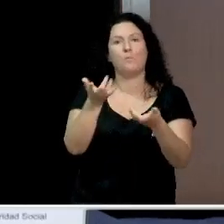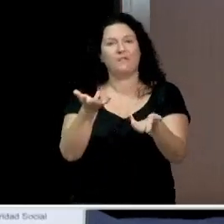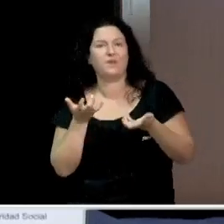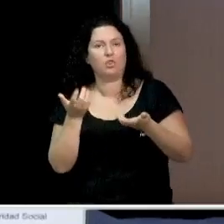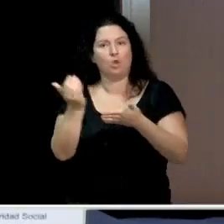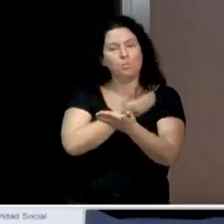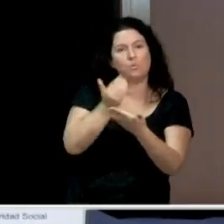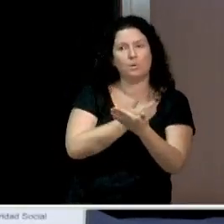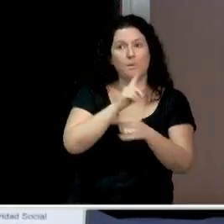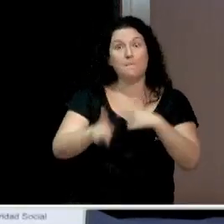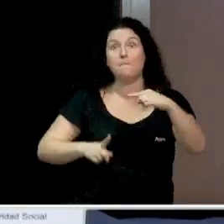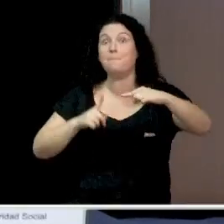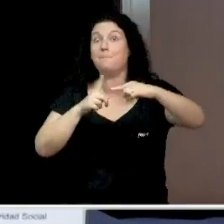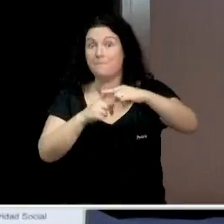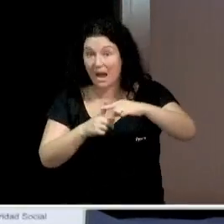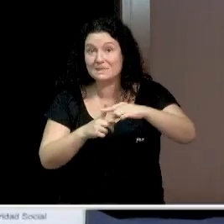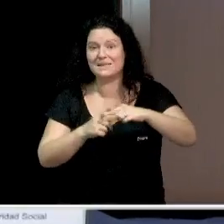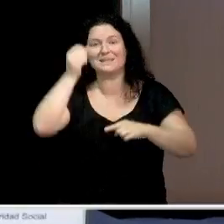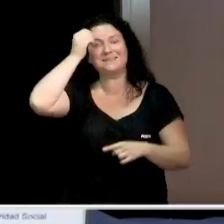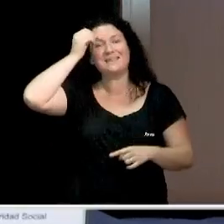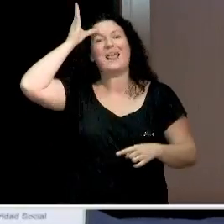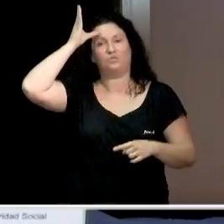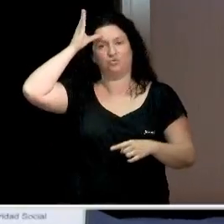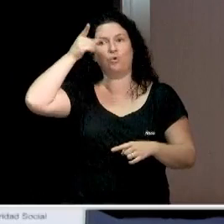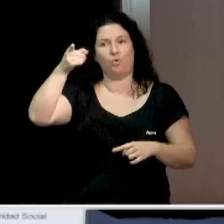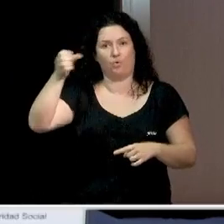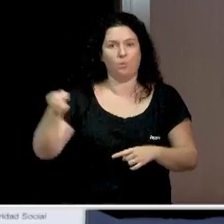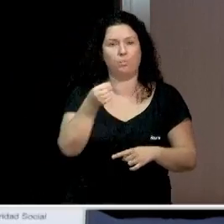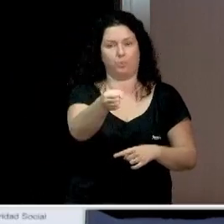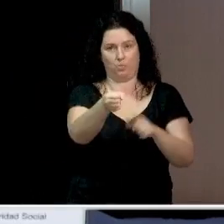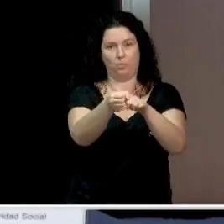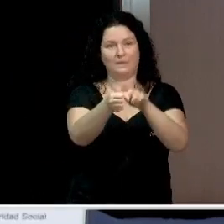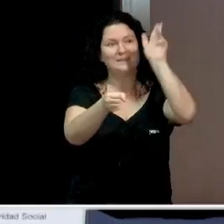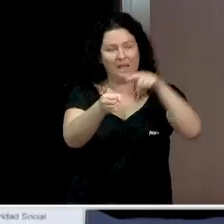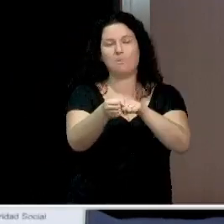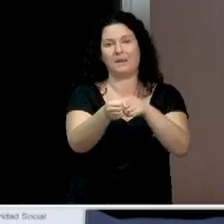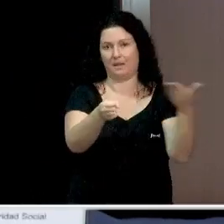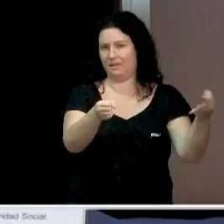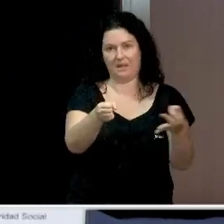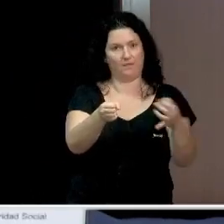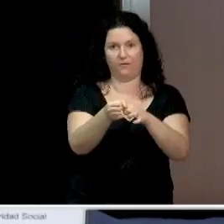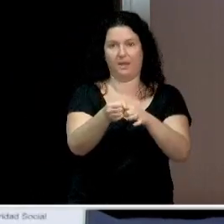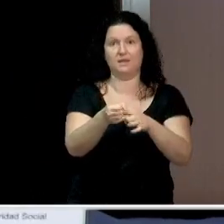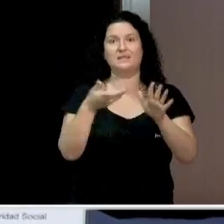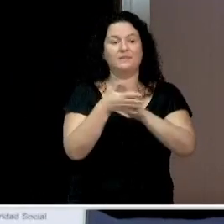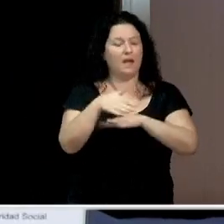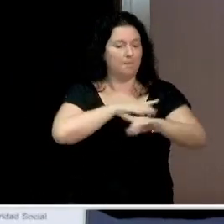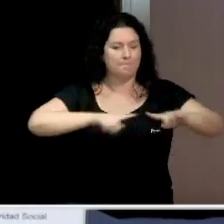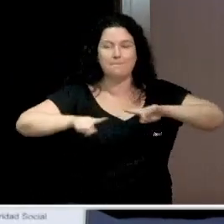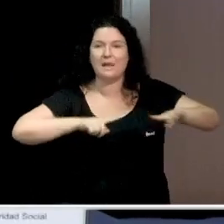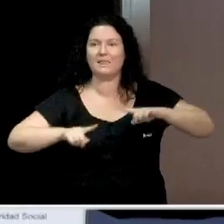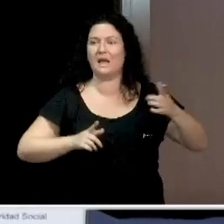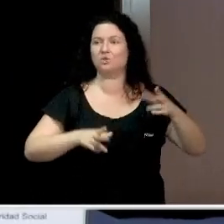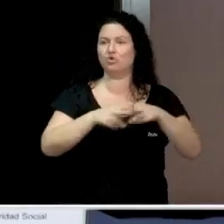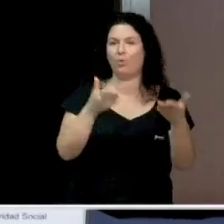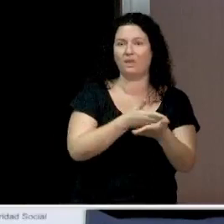también los beneficios de la inversión en talento, los beneficios derivados de la gobernanza inteligente, los criterios